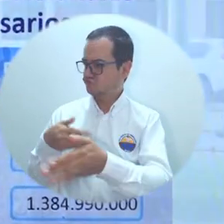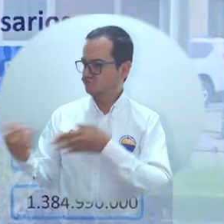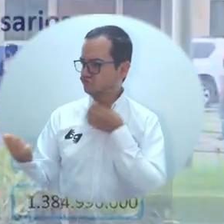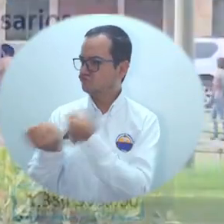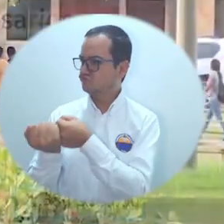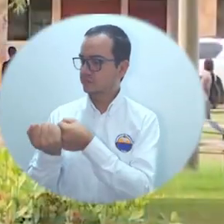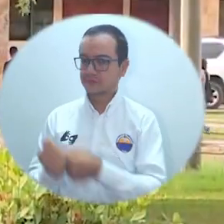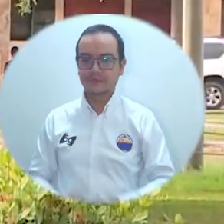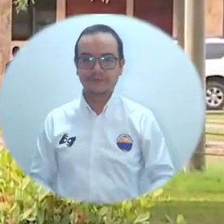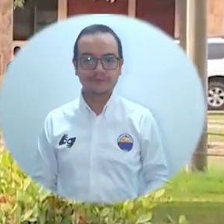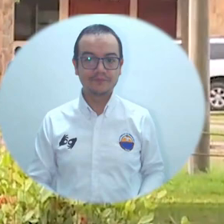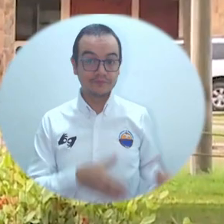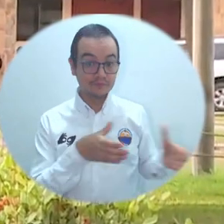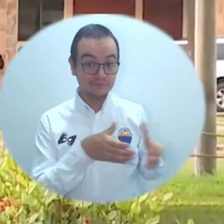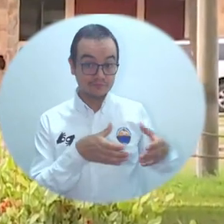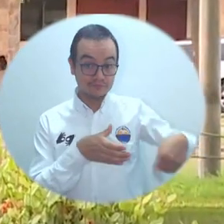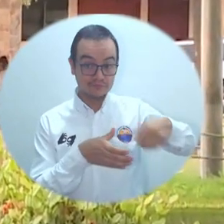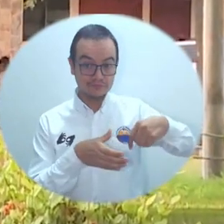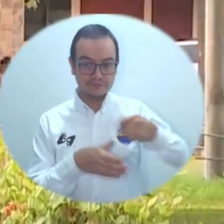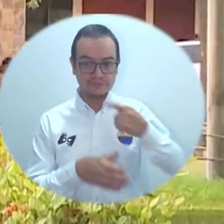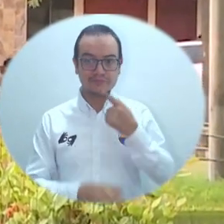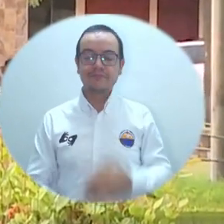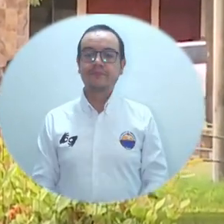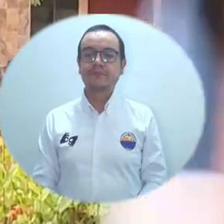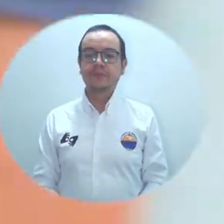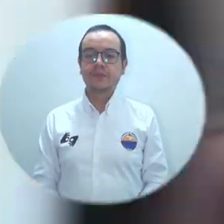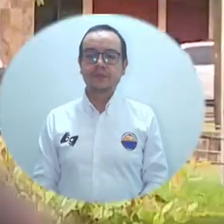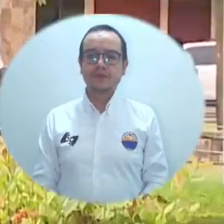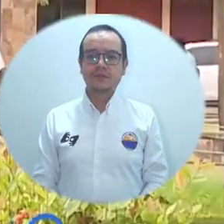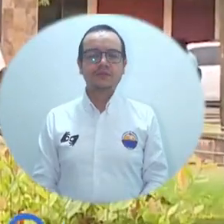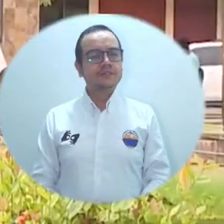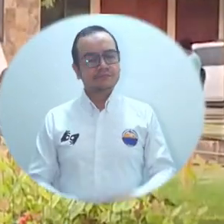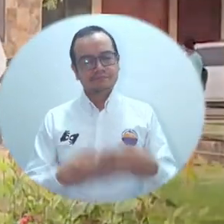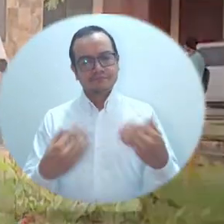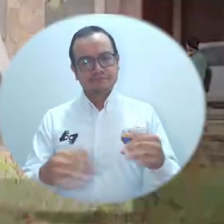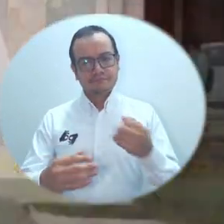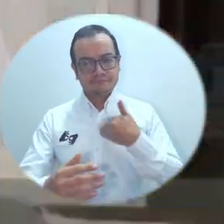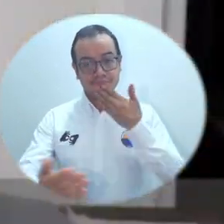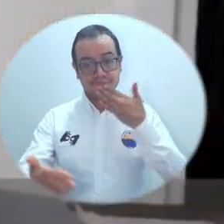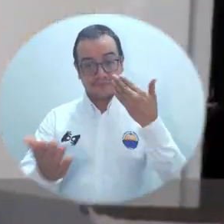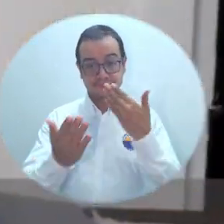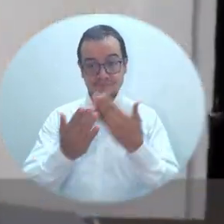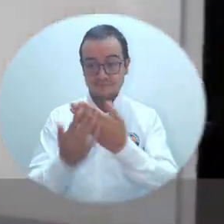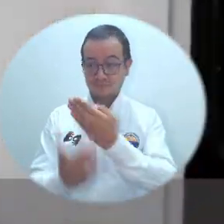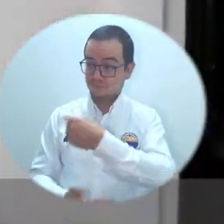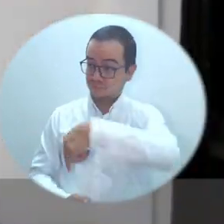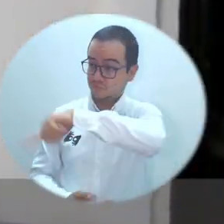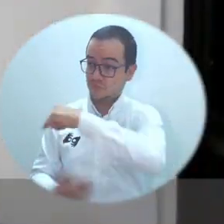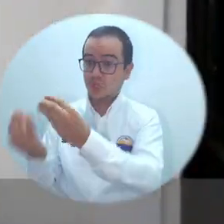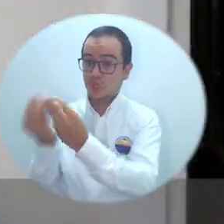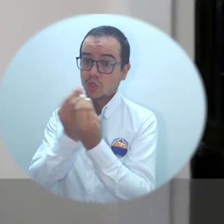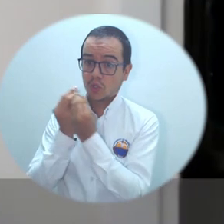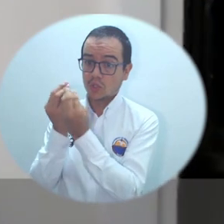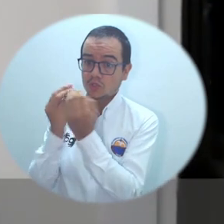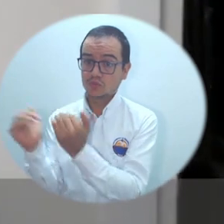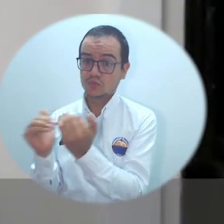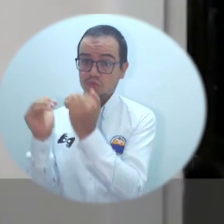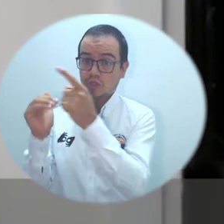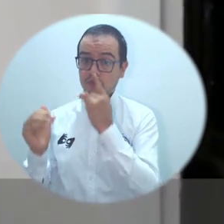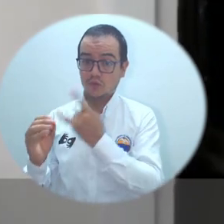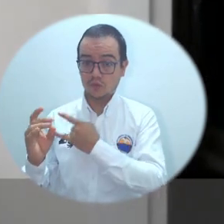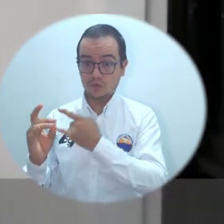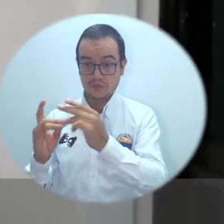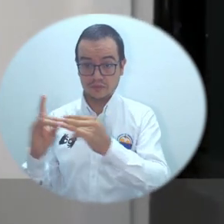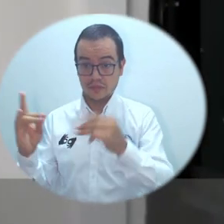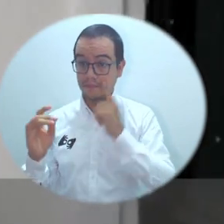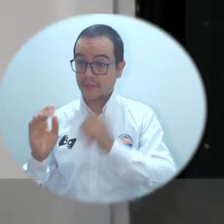Quiero apoyar la gran gestión que ha realizado el Consejo Superior de la Universidad de Magdalena al aprobar y gestionar el